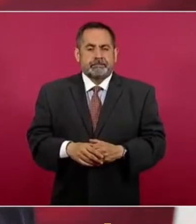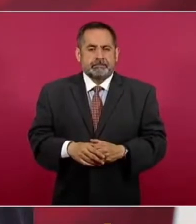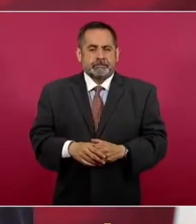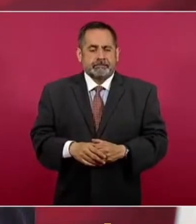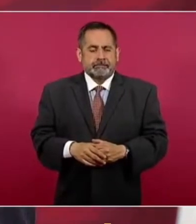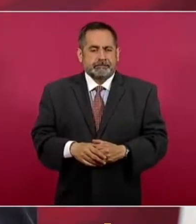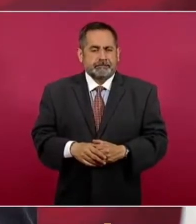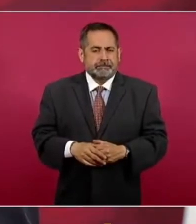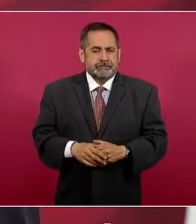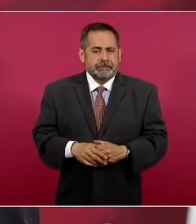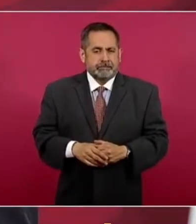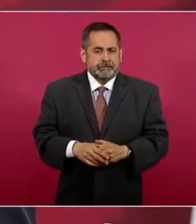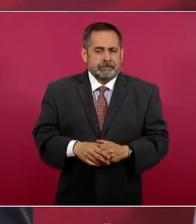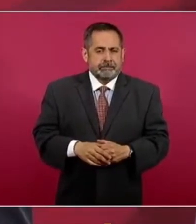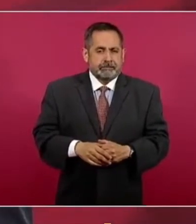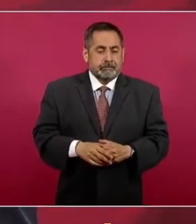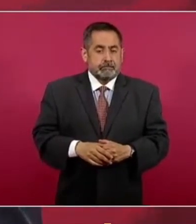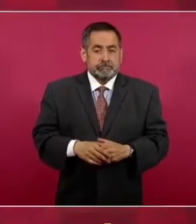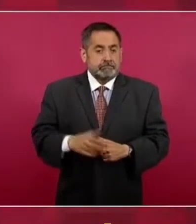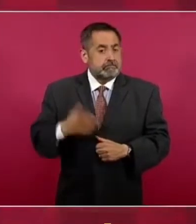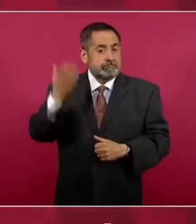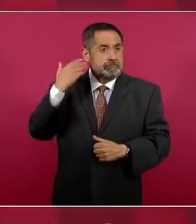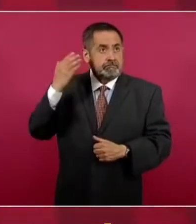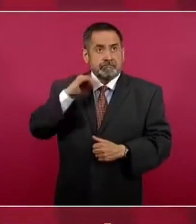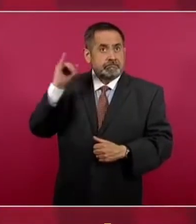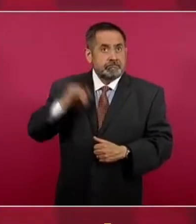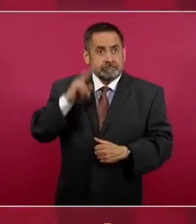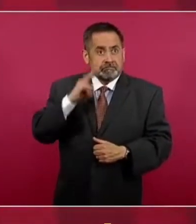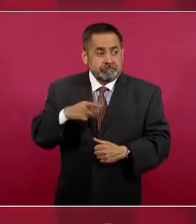algo nunca visto